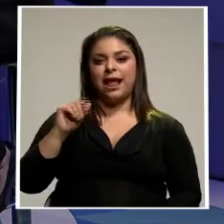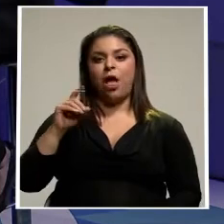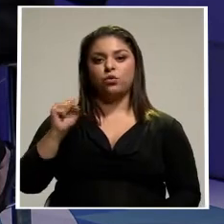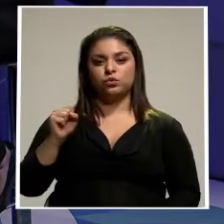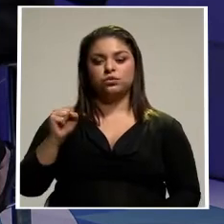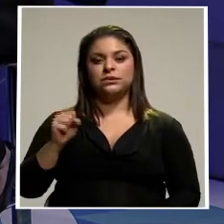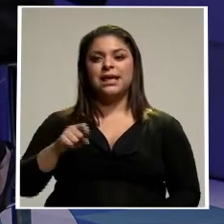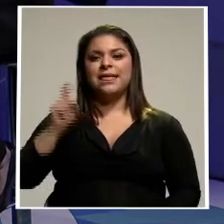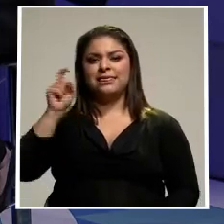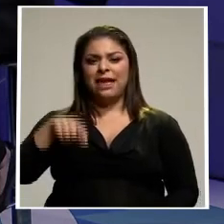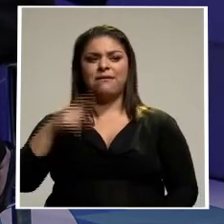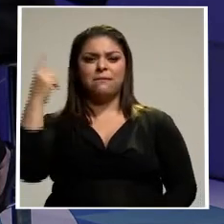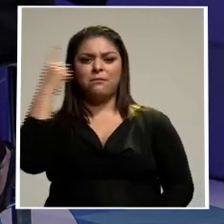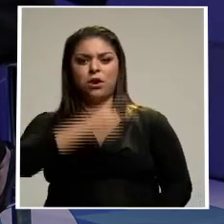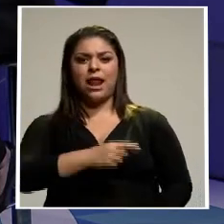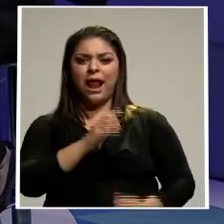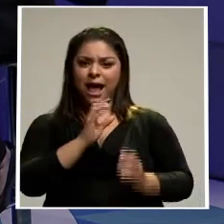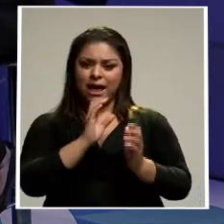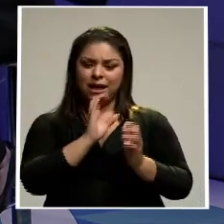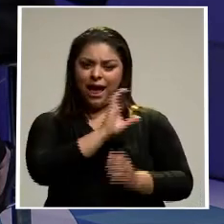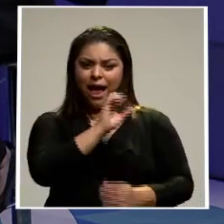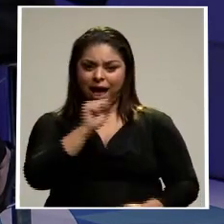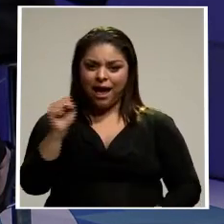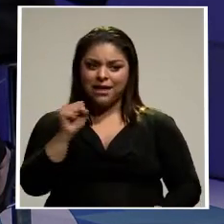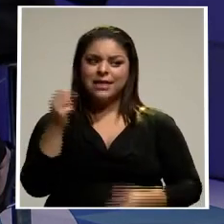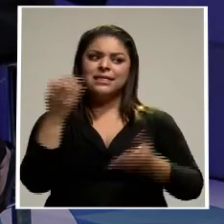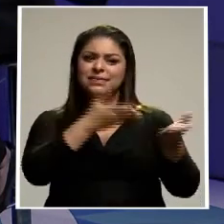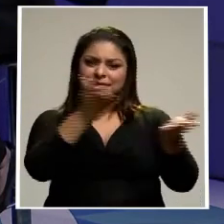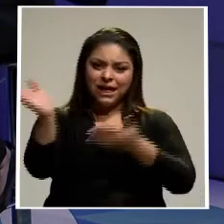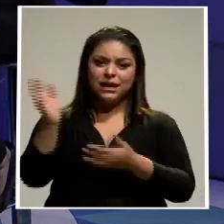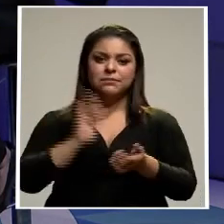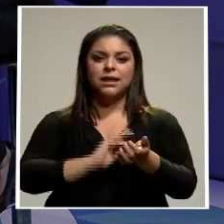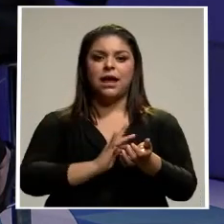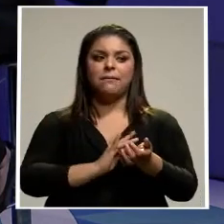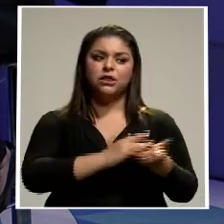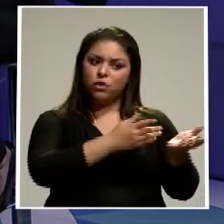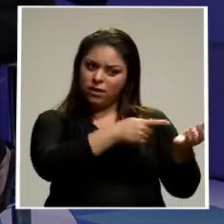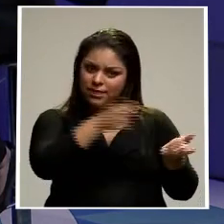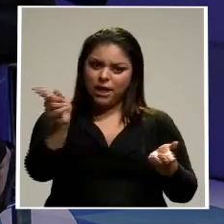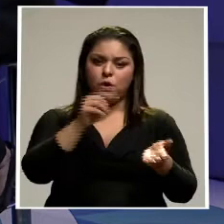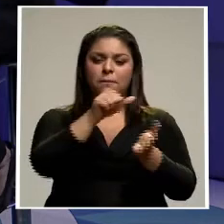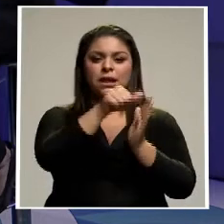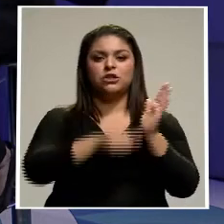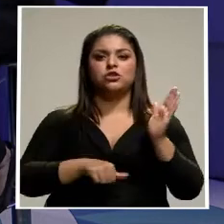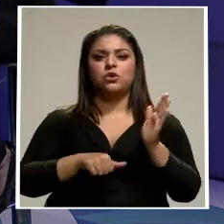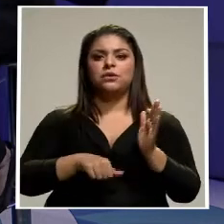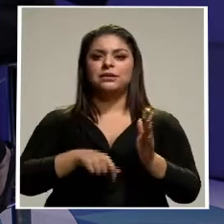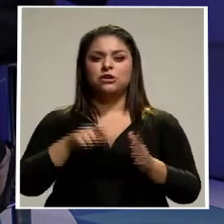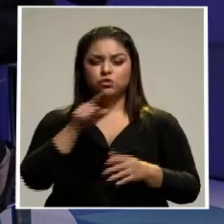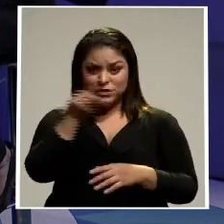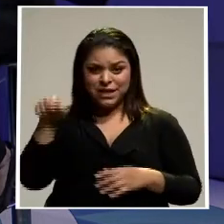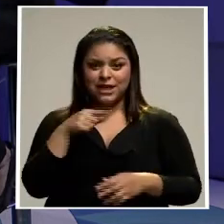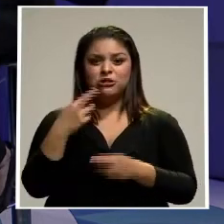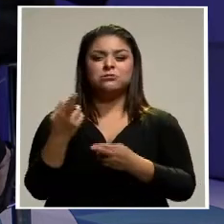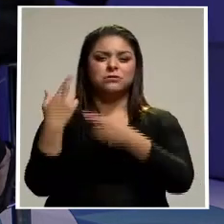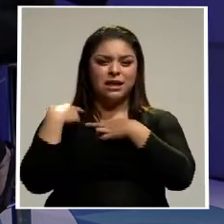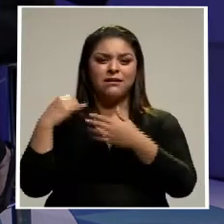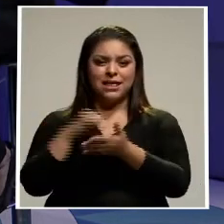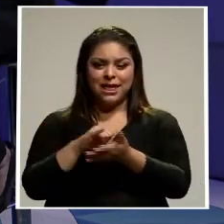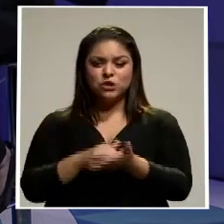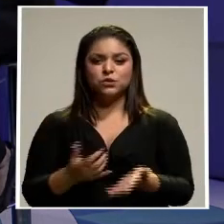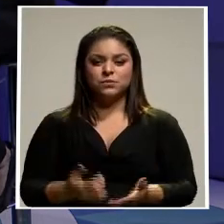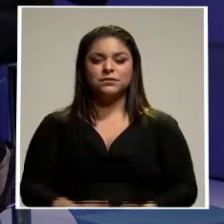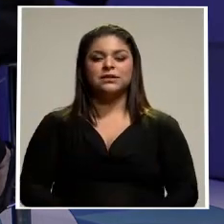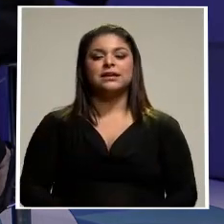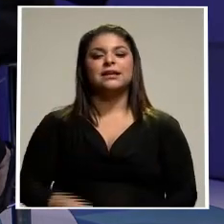caja de que le dé el medicamento, de que lo opere. Vea, este señor no puede esperar, tiene que operarlo y tiene un plazo para hacerlo.